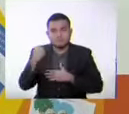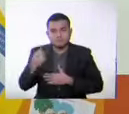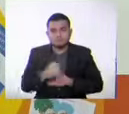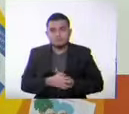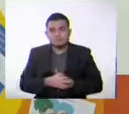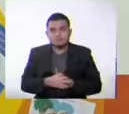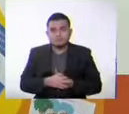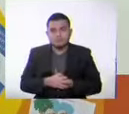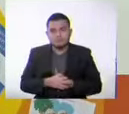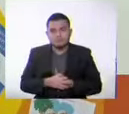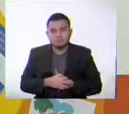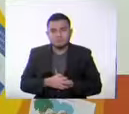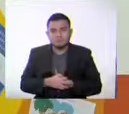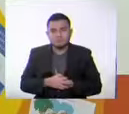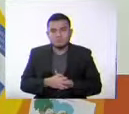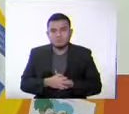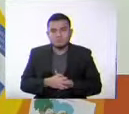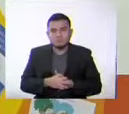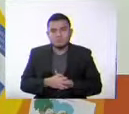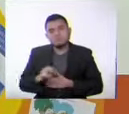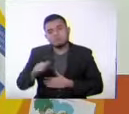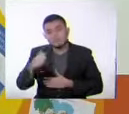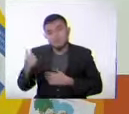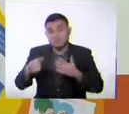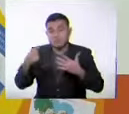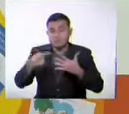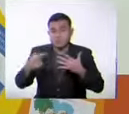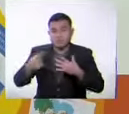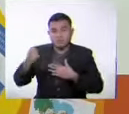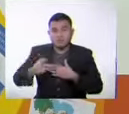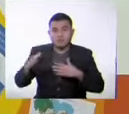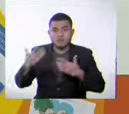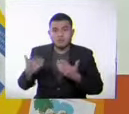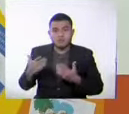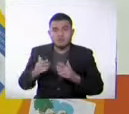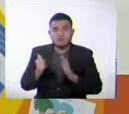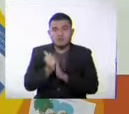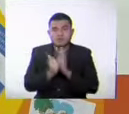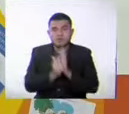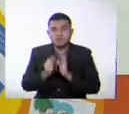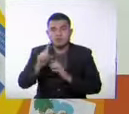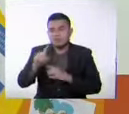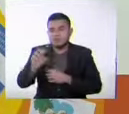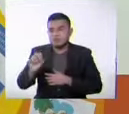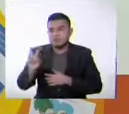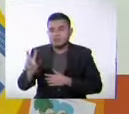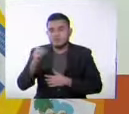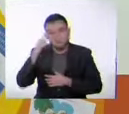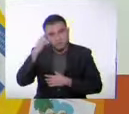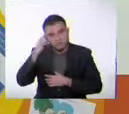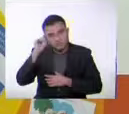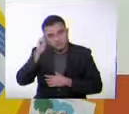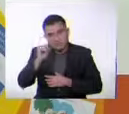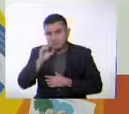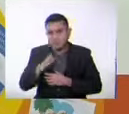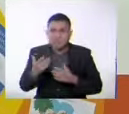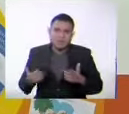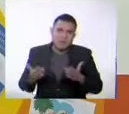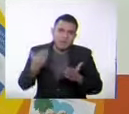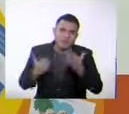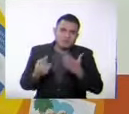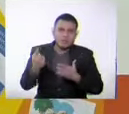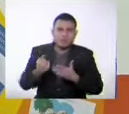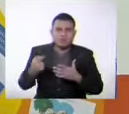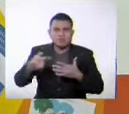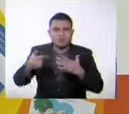Es otra de los deberes que están concentrados en el artículo 102. A veces dicen, es que hablan solo de derechos, ¿qué pasó con los